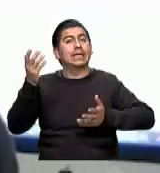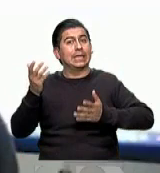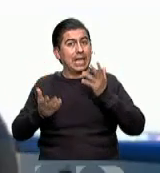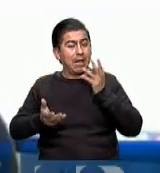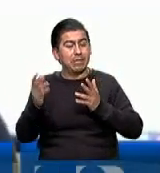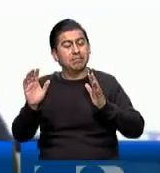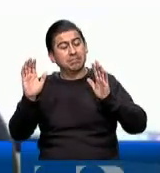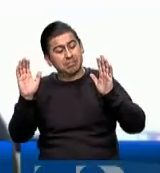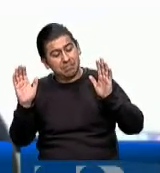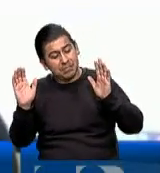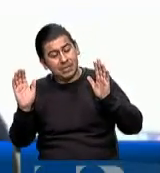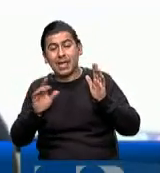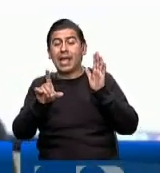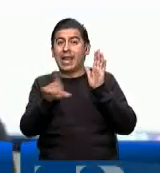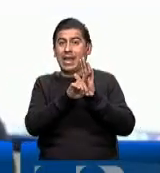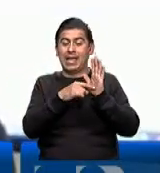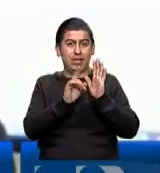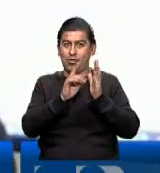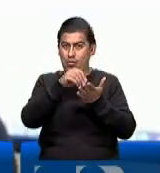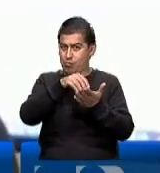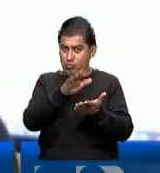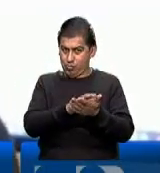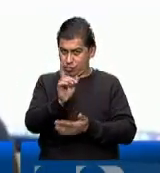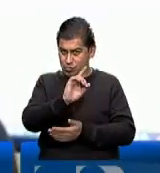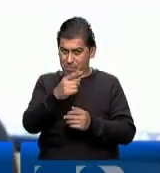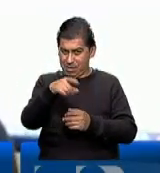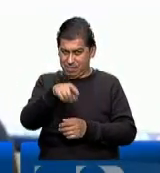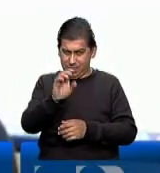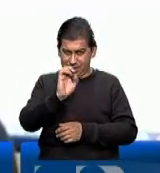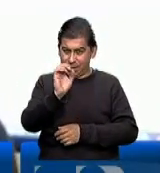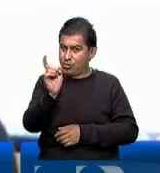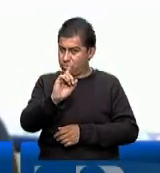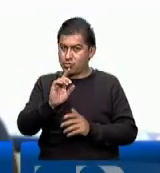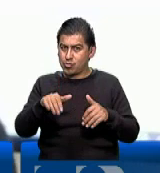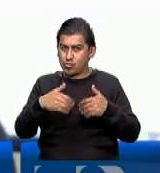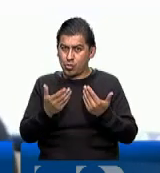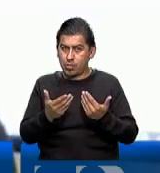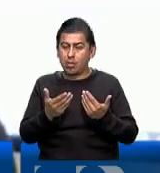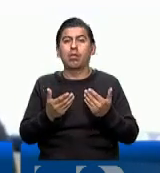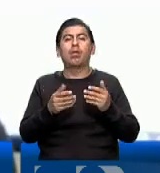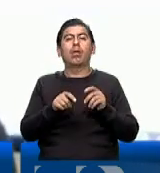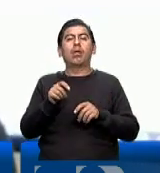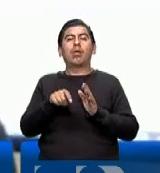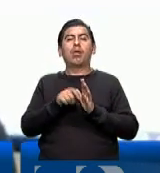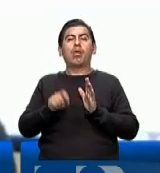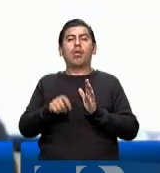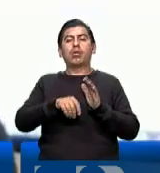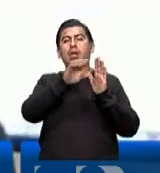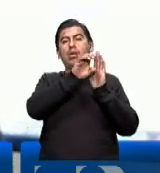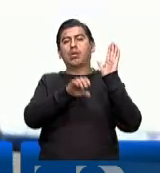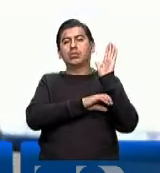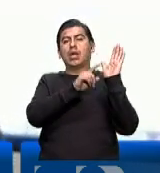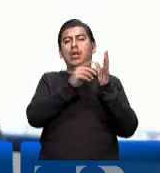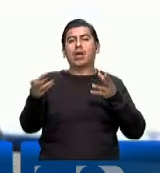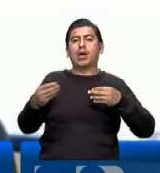se tiene para que la ley no se aplique a partir del primero de enero es que la corte constitucional atravesó su sala de admisión